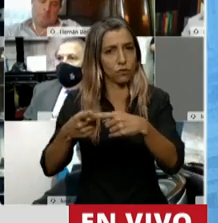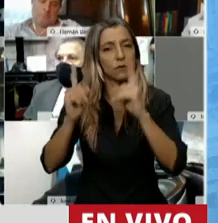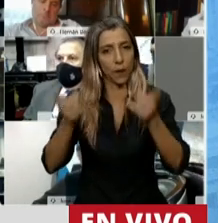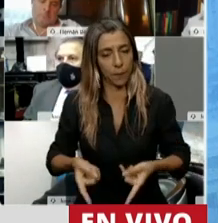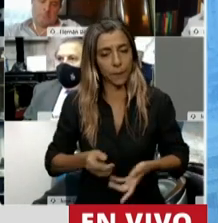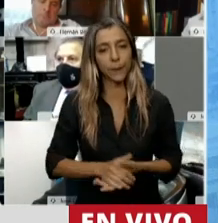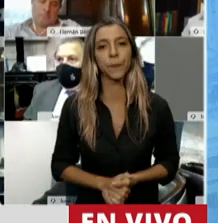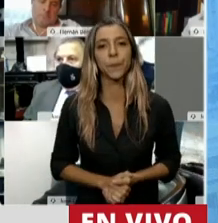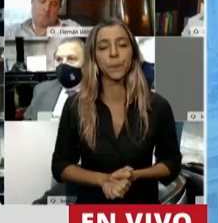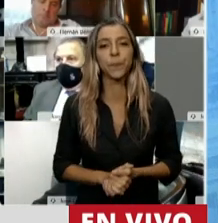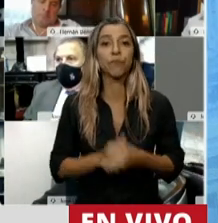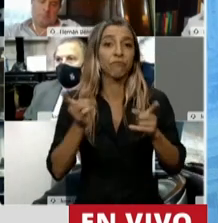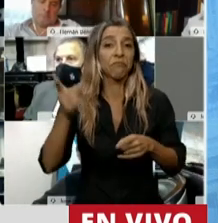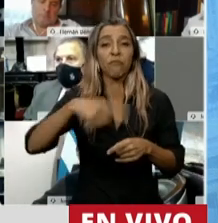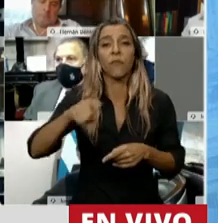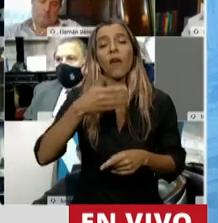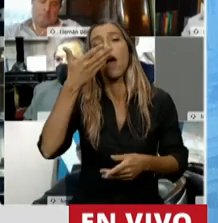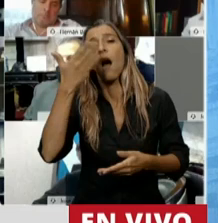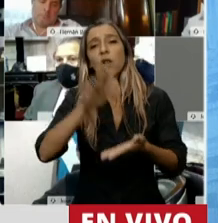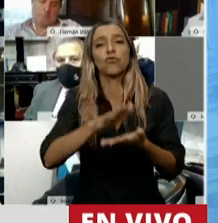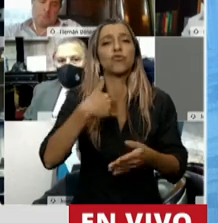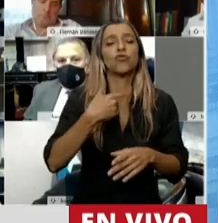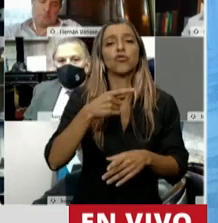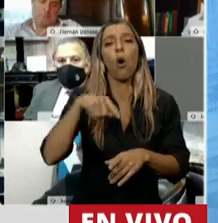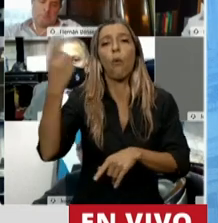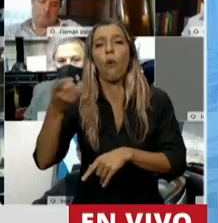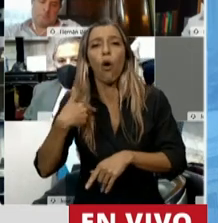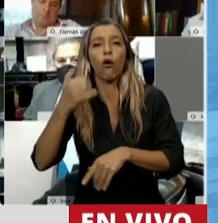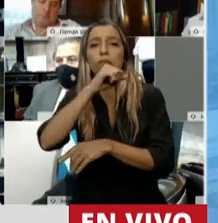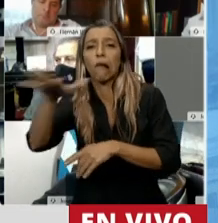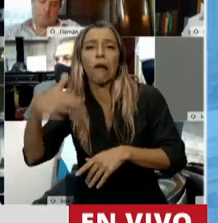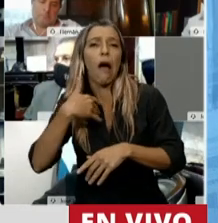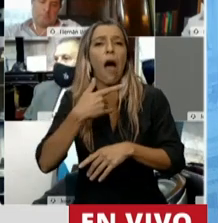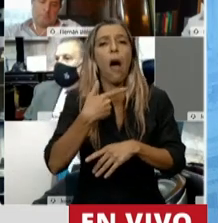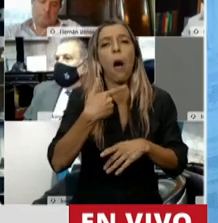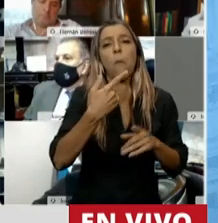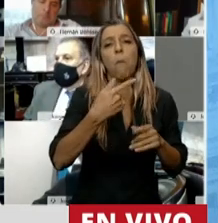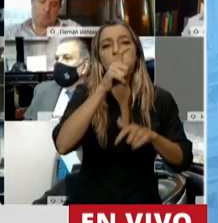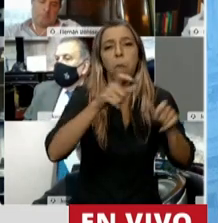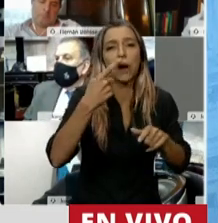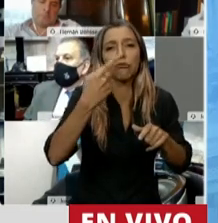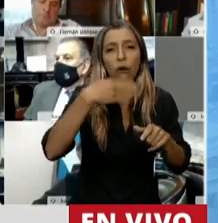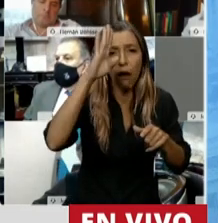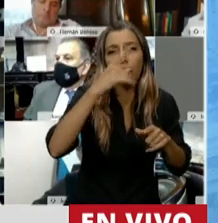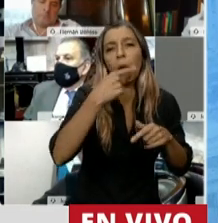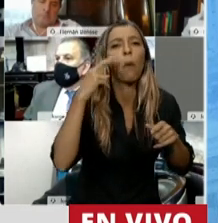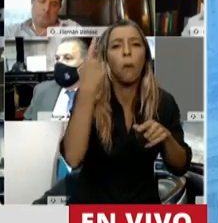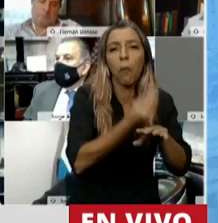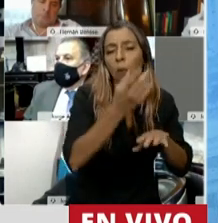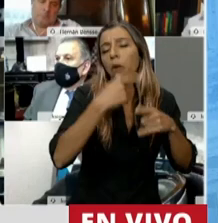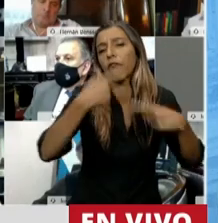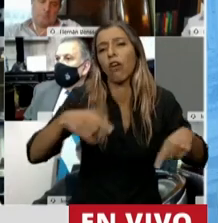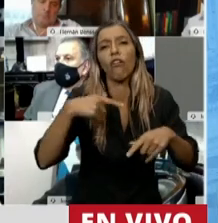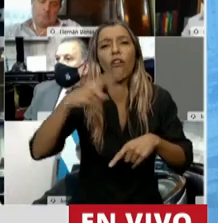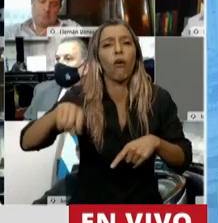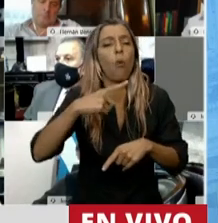colmo, hablan de los pobladores, los pequeños campesinos, los pequeños productores, los campesinos. Es casi como un mecanismo inconsciente.